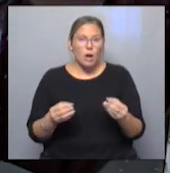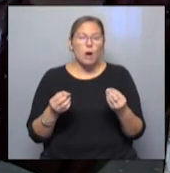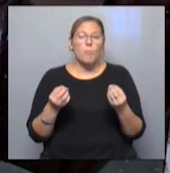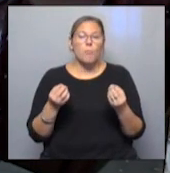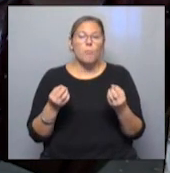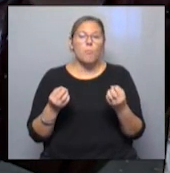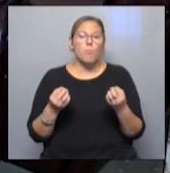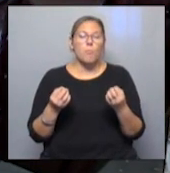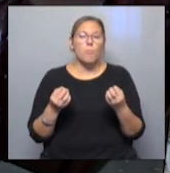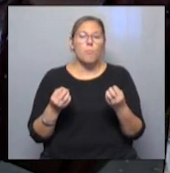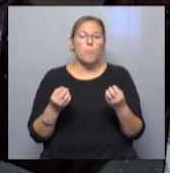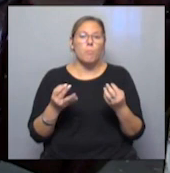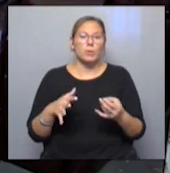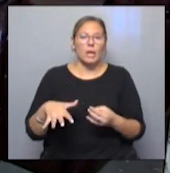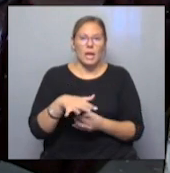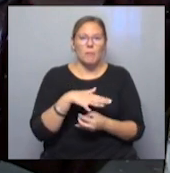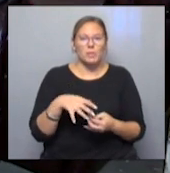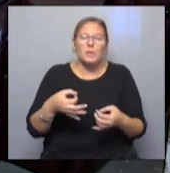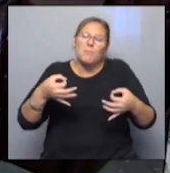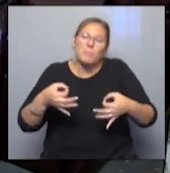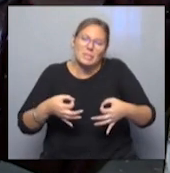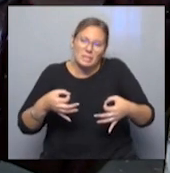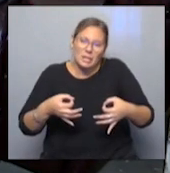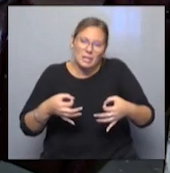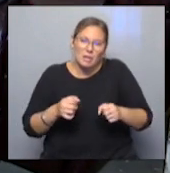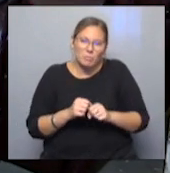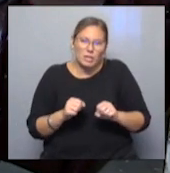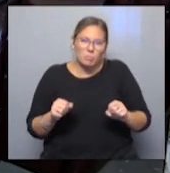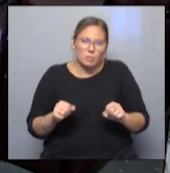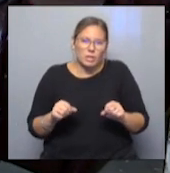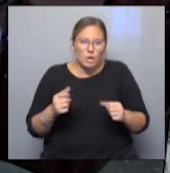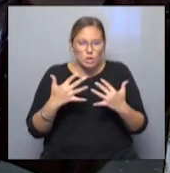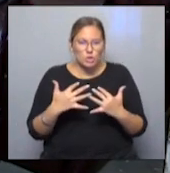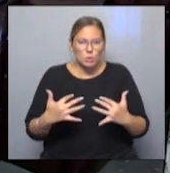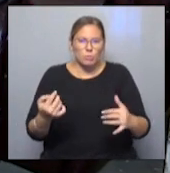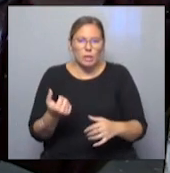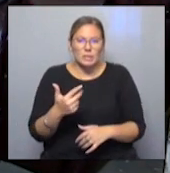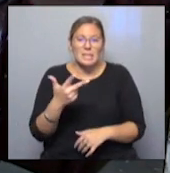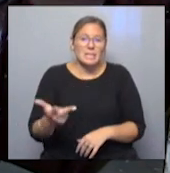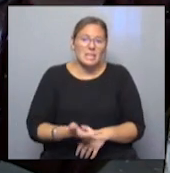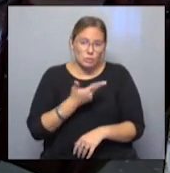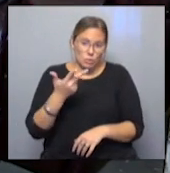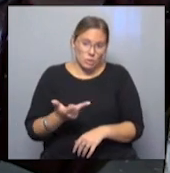hay es un espacio especial para poder desarrollar todo el show que lleva casi 3 horas.